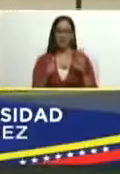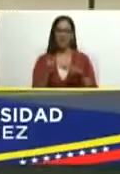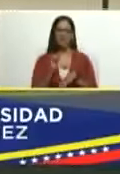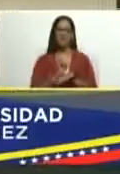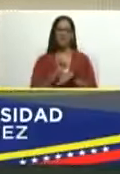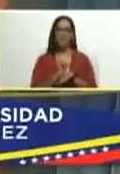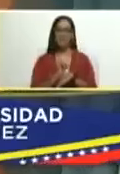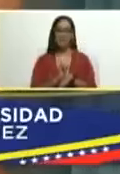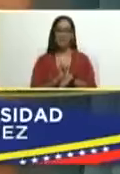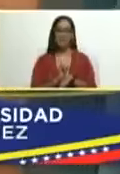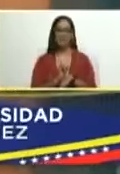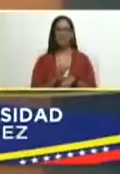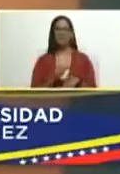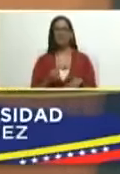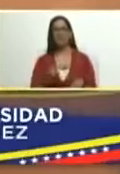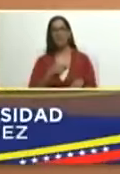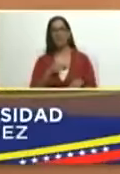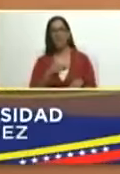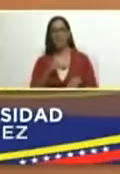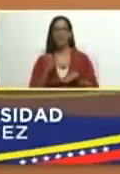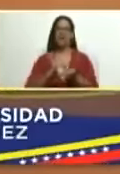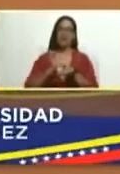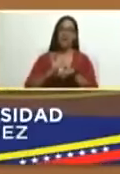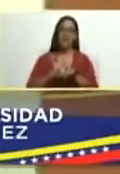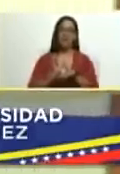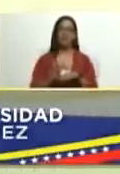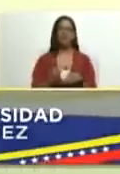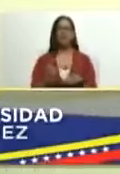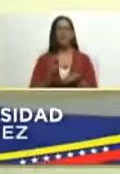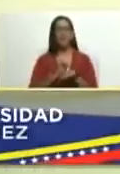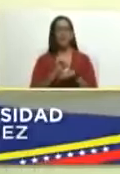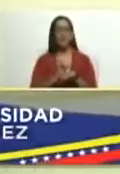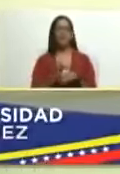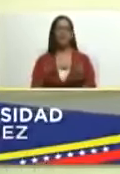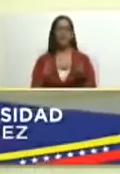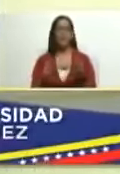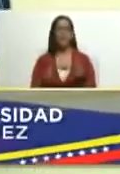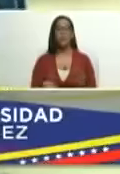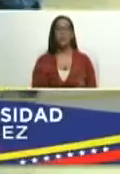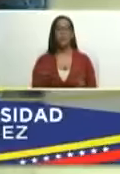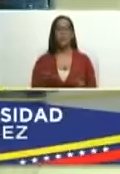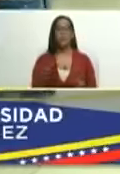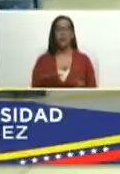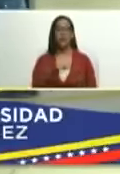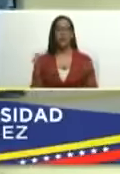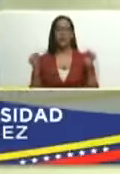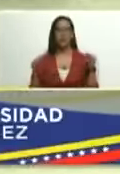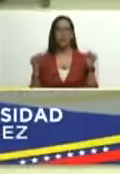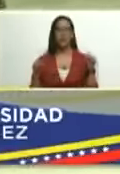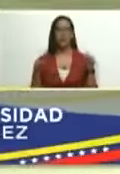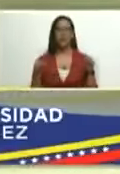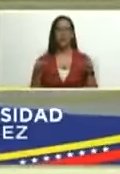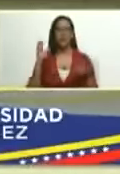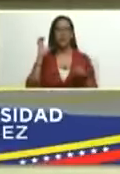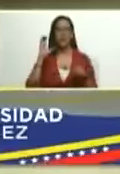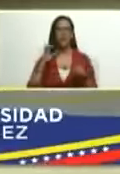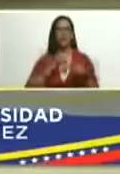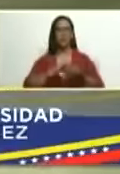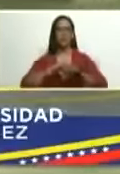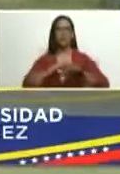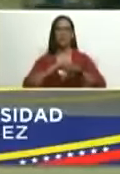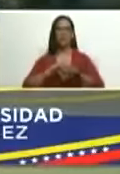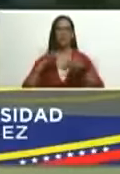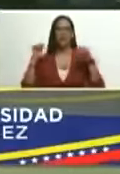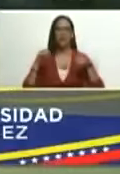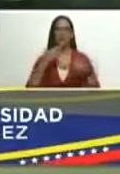iglesias entre cristianas y evangélicas, iglesias muy importantes acá en el estado de Trujillo. Aquí,